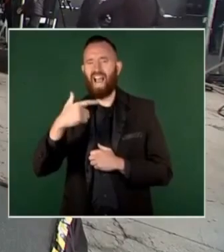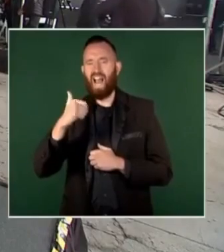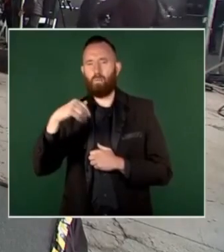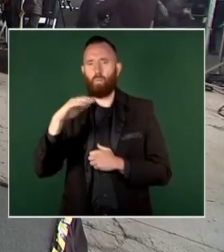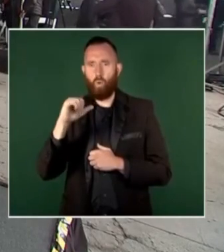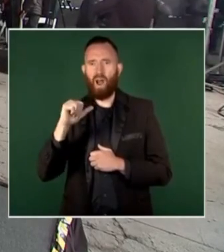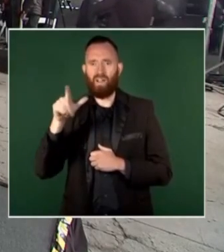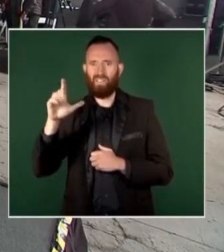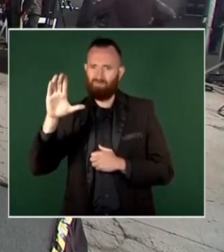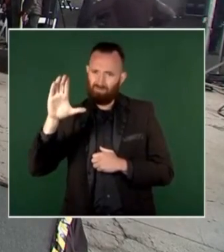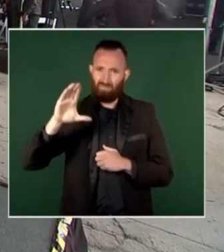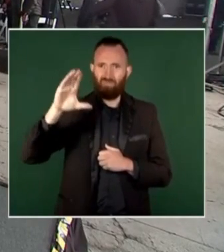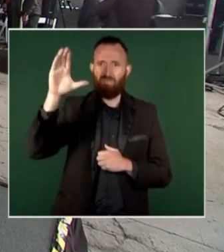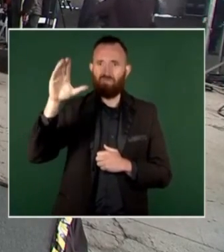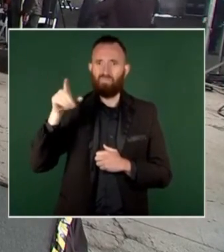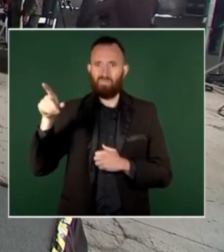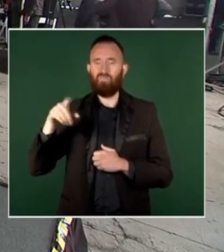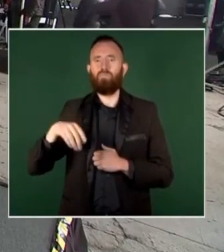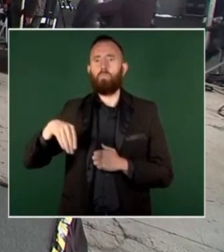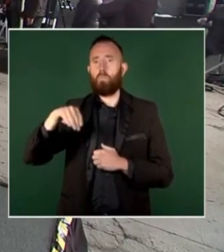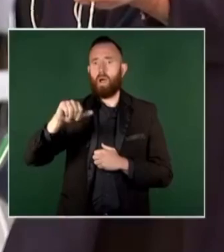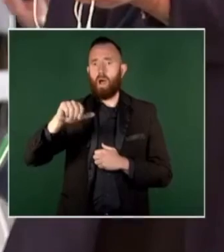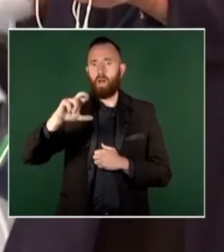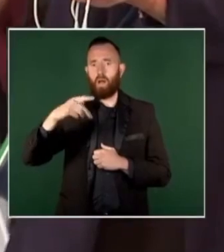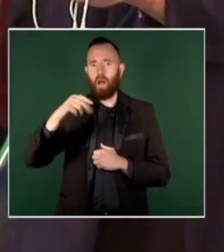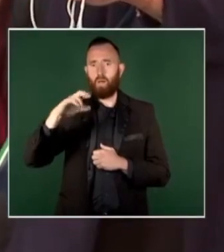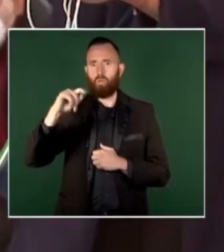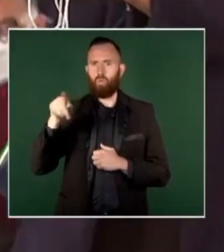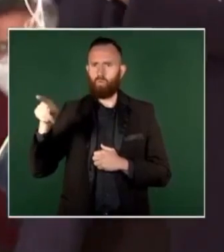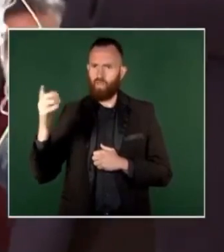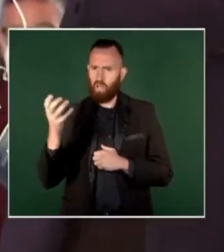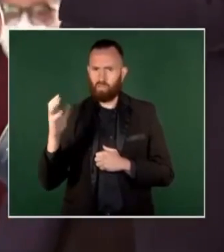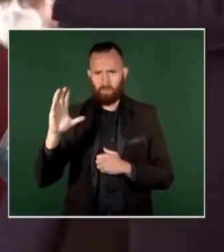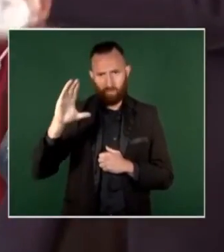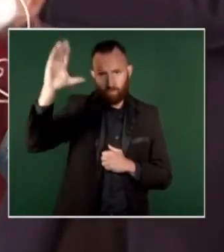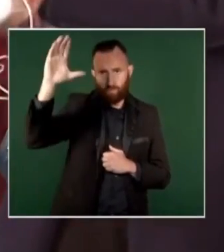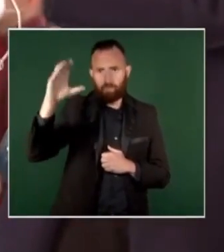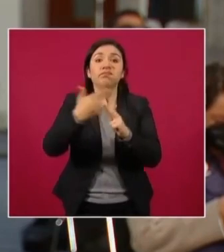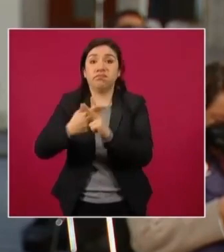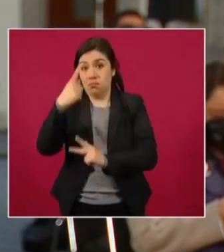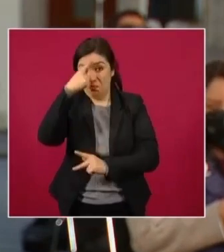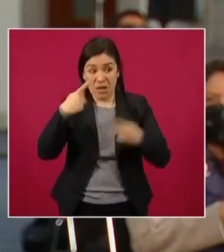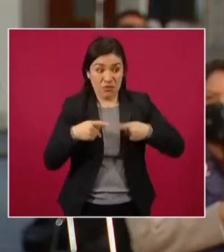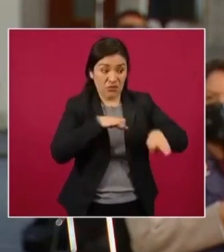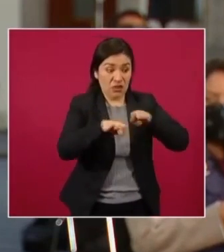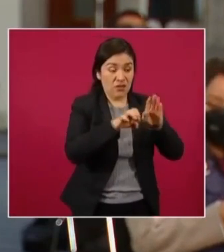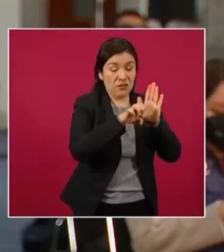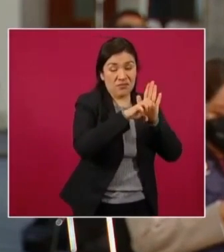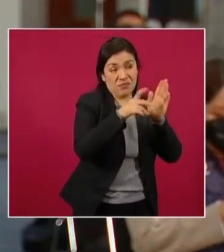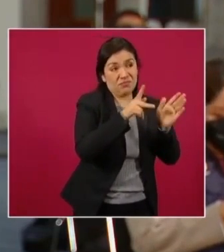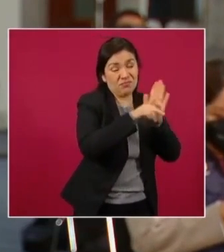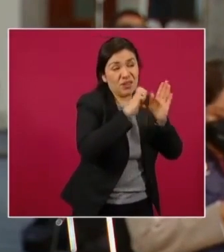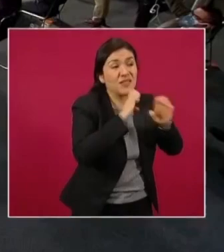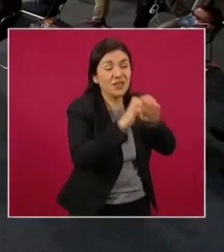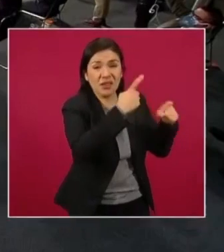brito martínez esquivel presente lourdes maldonado son 5 los